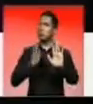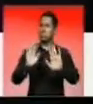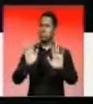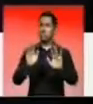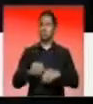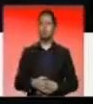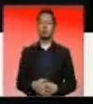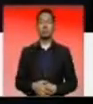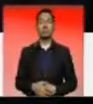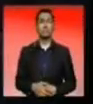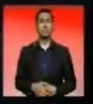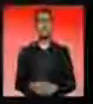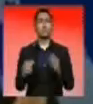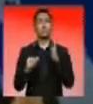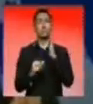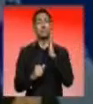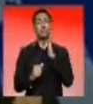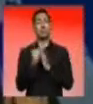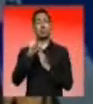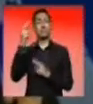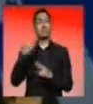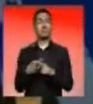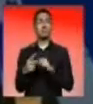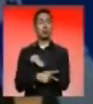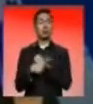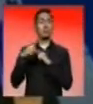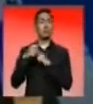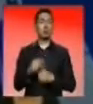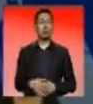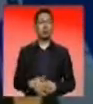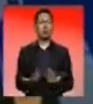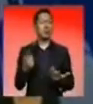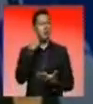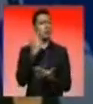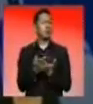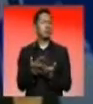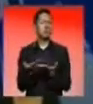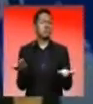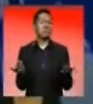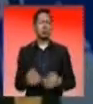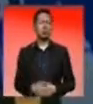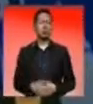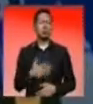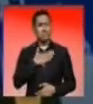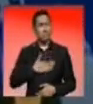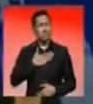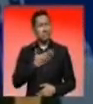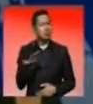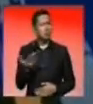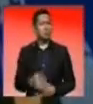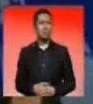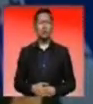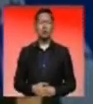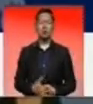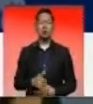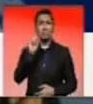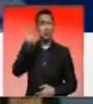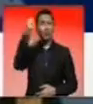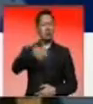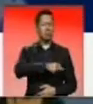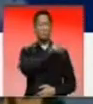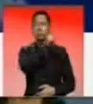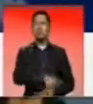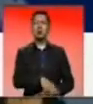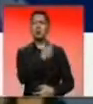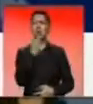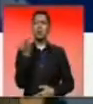cosas. Capayalix. ¿Qué pruebas hay? Por favor, o sea, mañana un descalificado moral dice